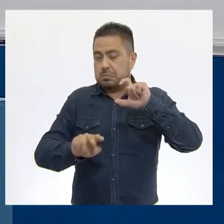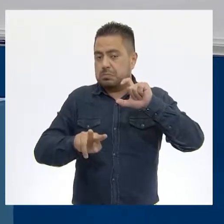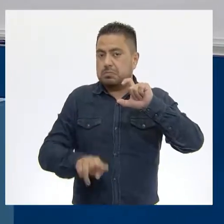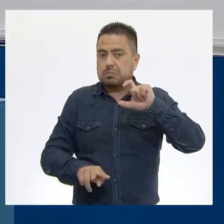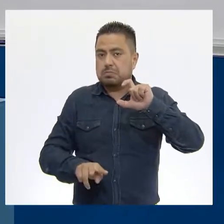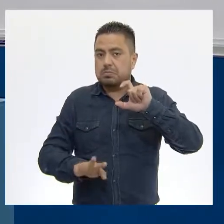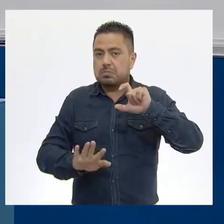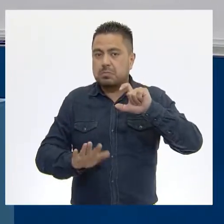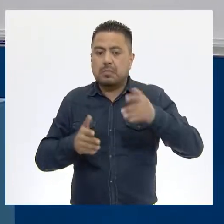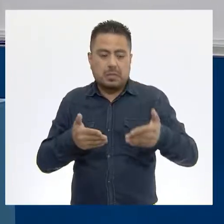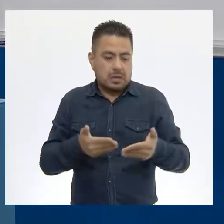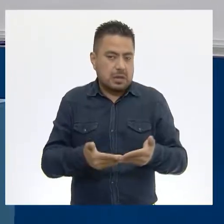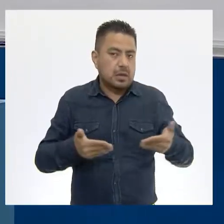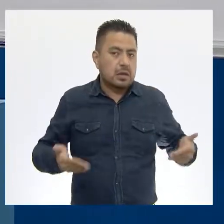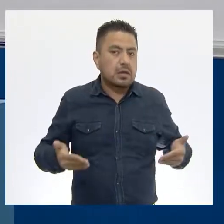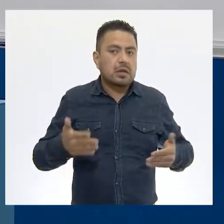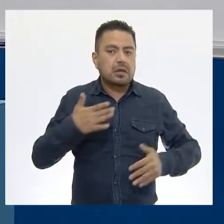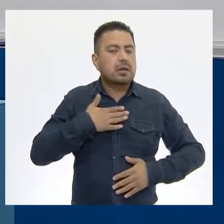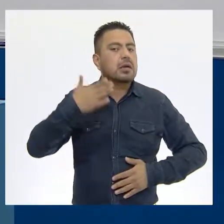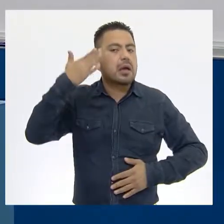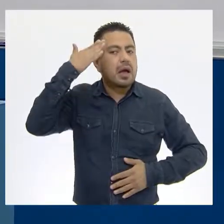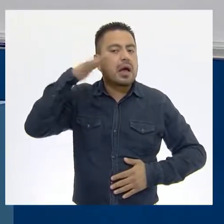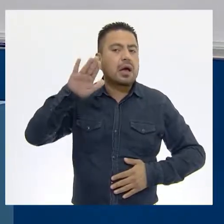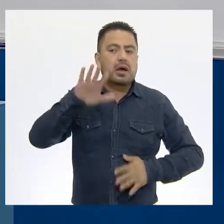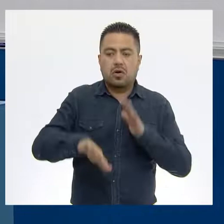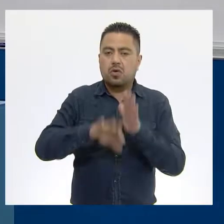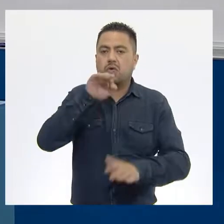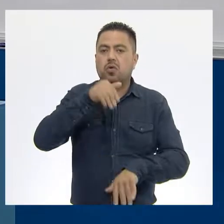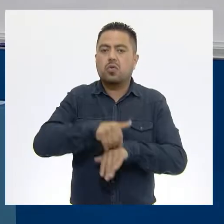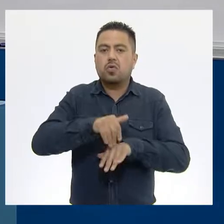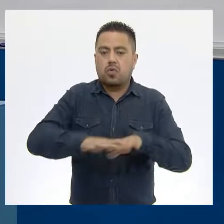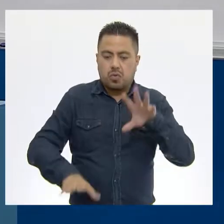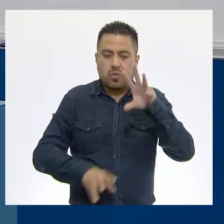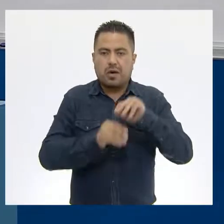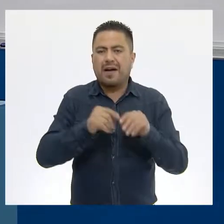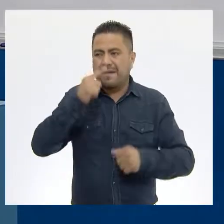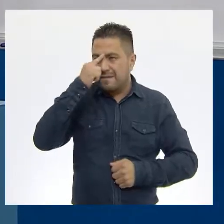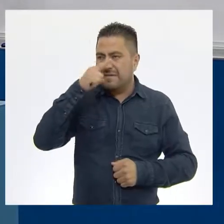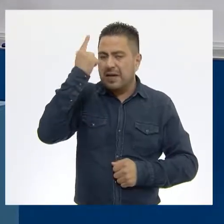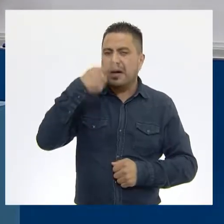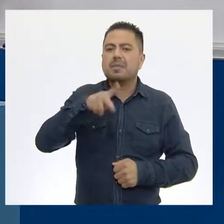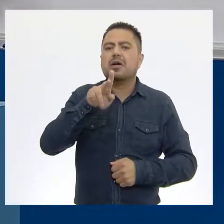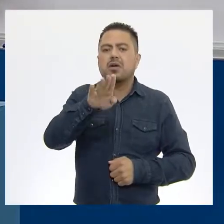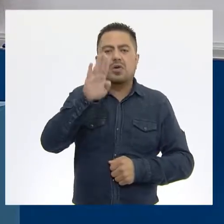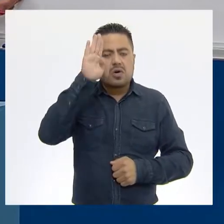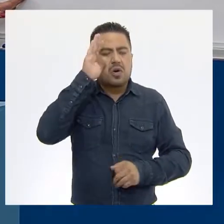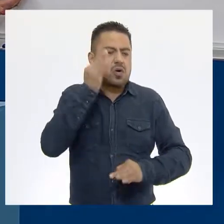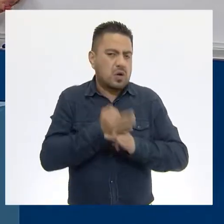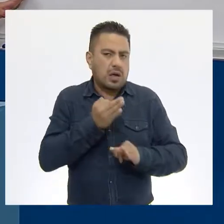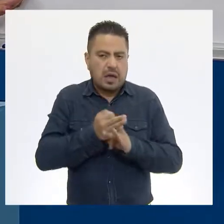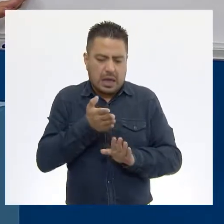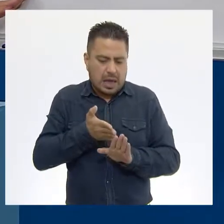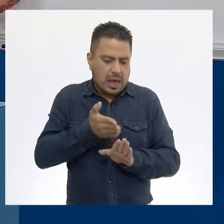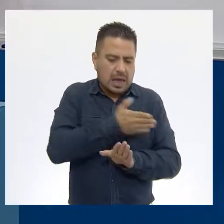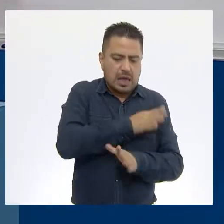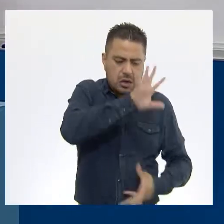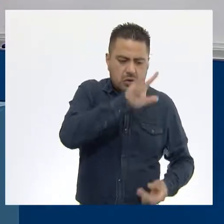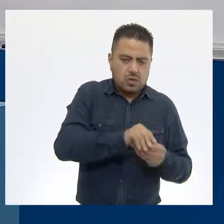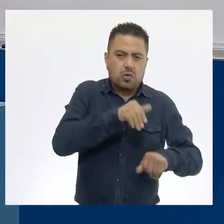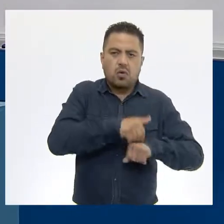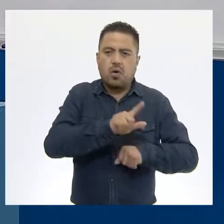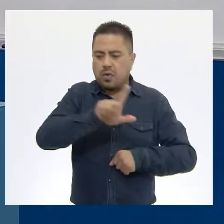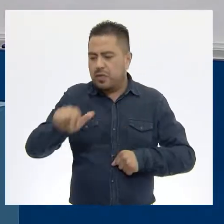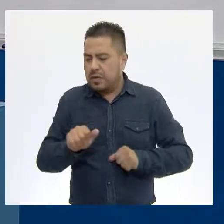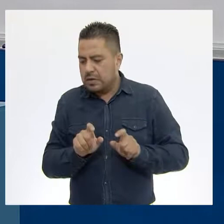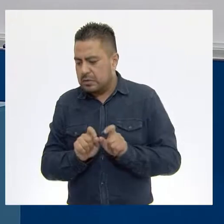sí. Entonces, bueno, sabemos que el entero, a ver, está fácil, pero piensen, ¿el entero va a estar antes de este número o después